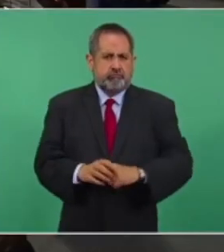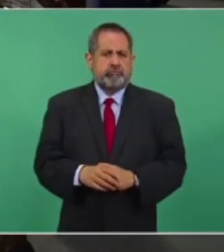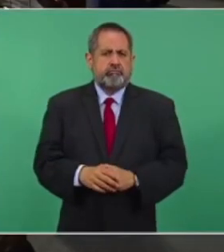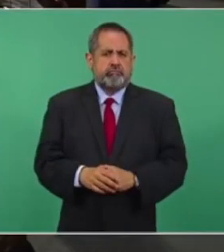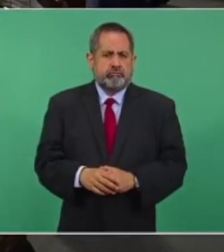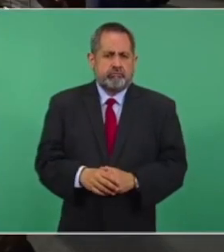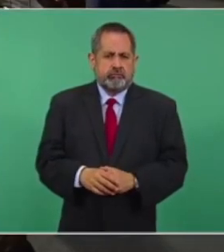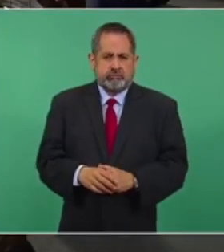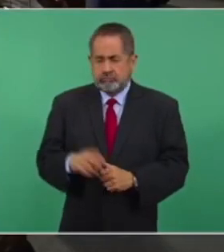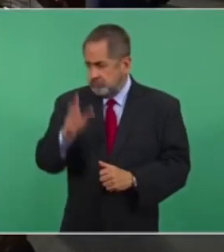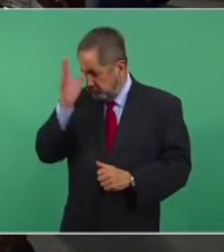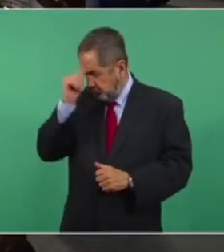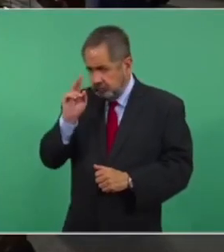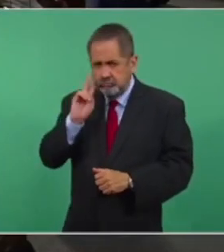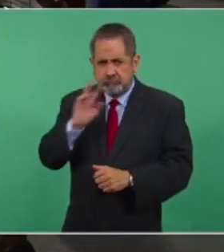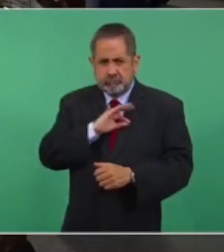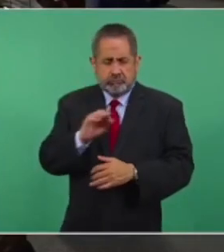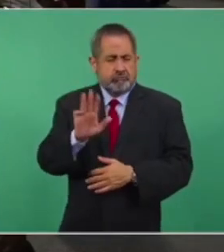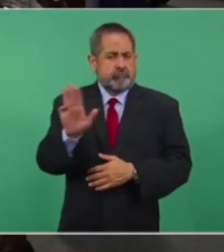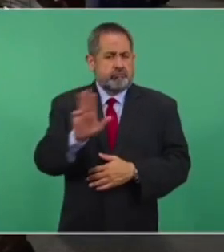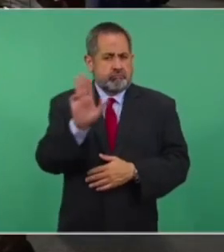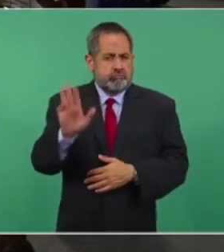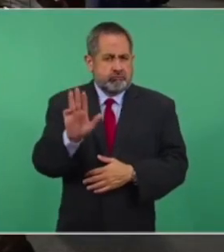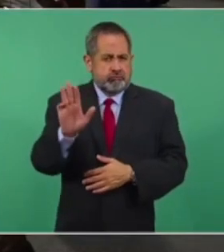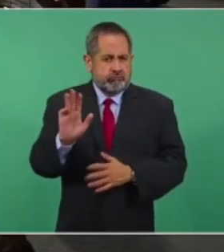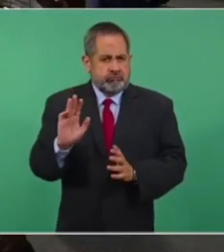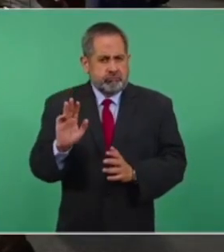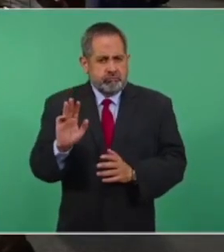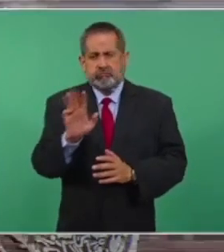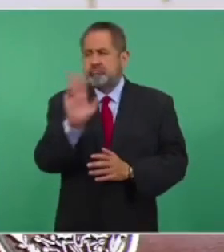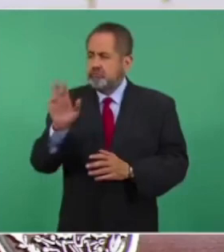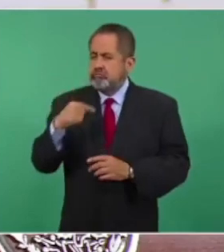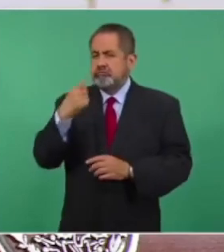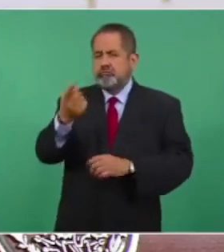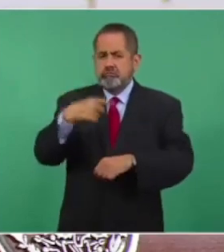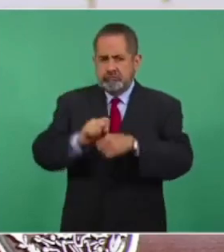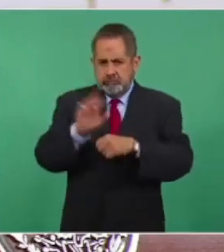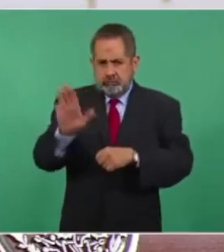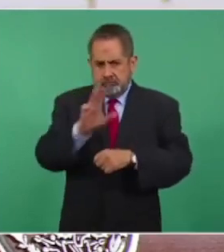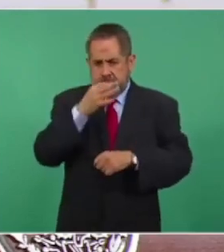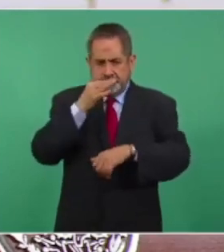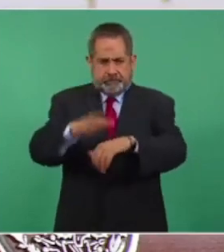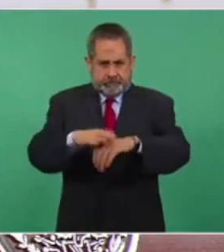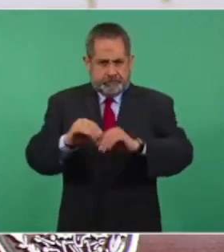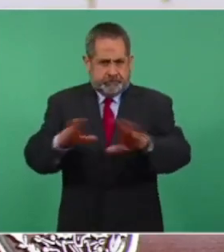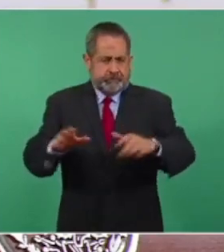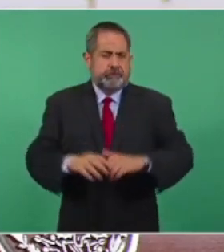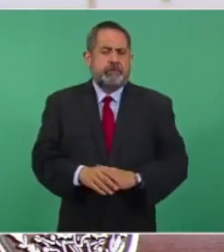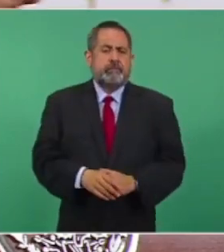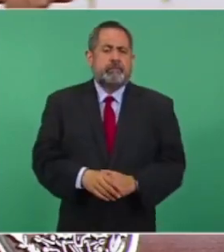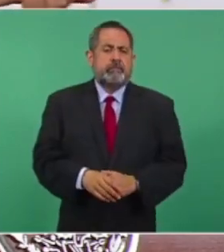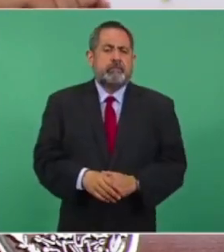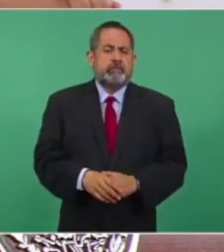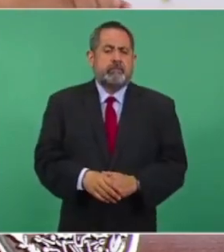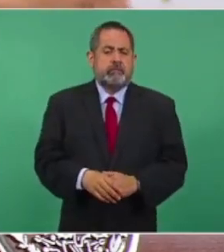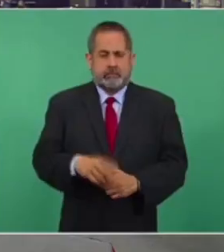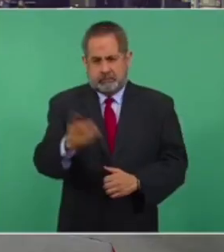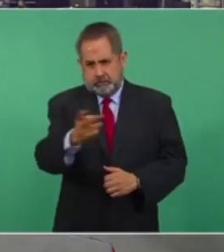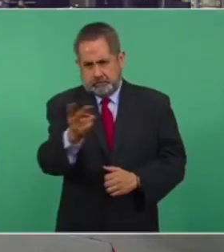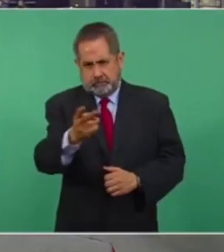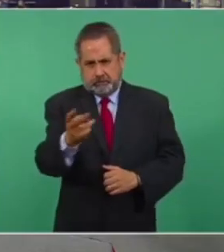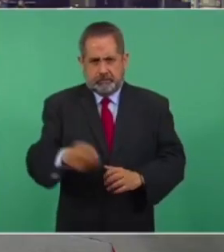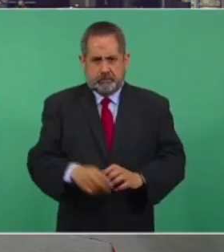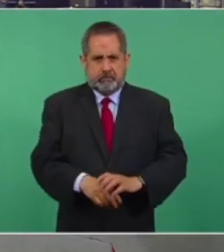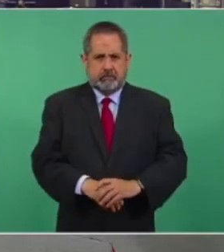ya podemos quedar el miércoles de la semana próxima. ¿De acuerdo? Ustedes dos.